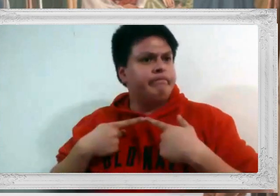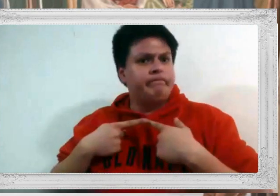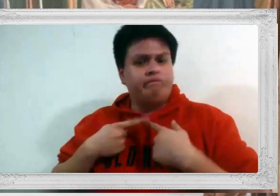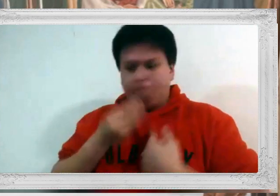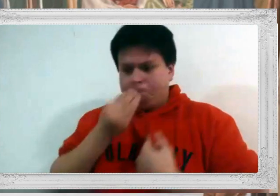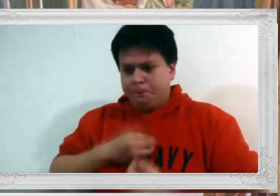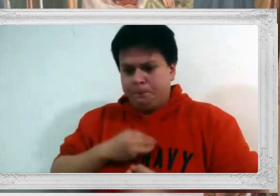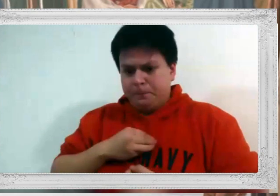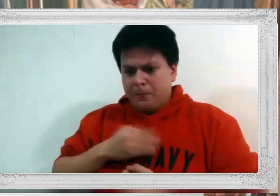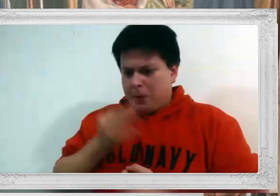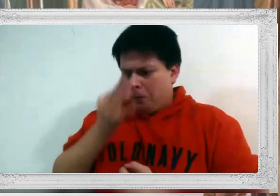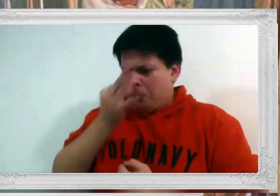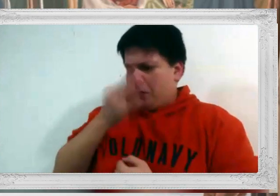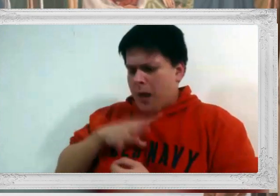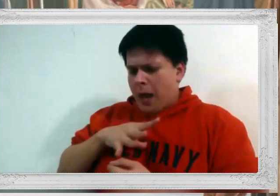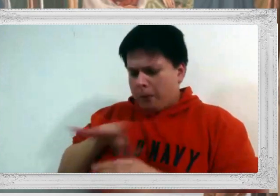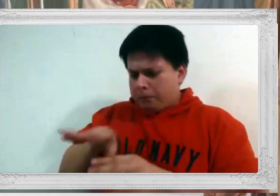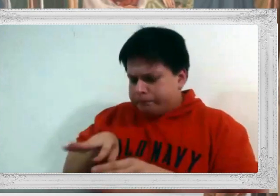que posee.